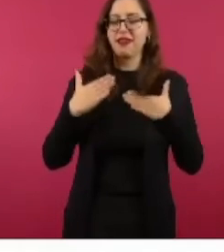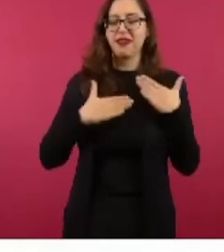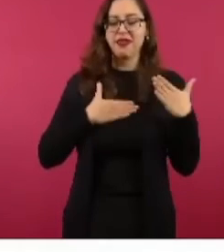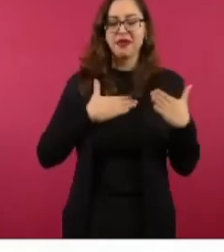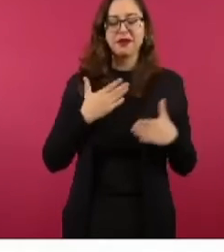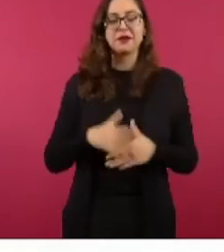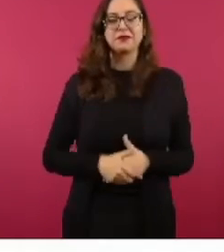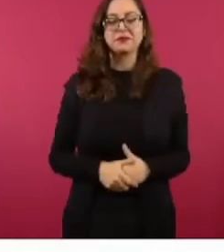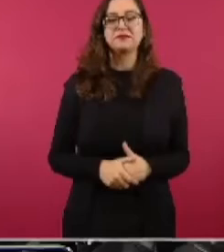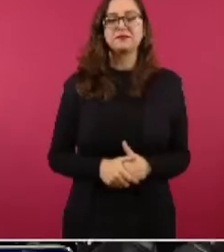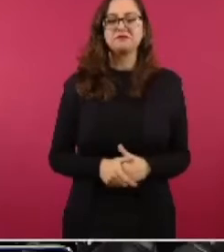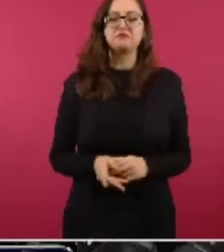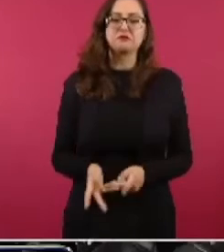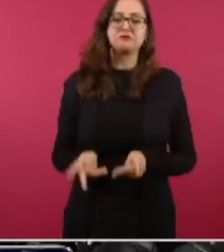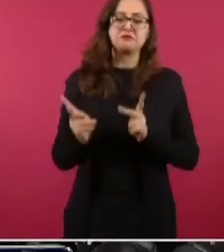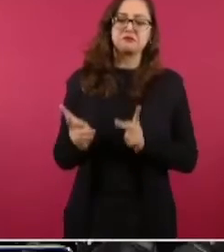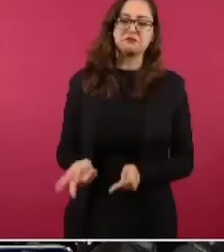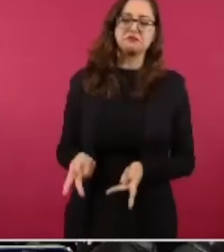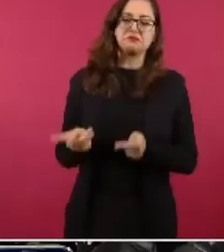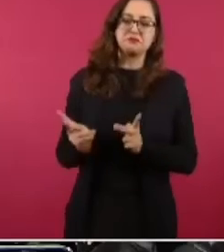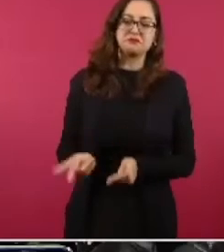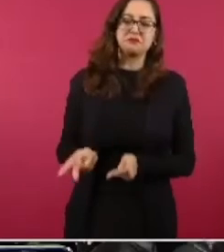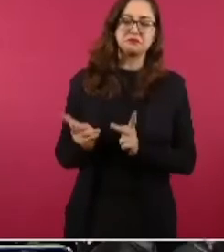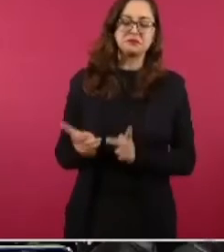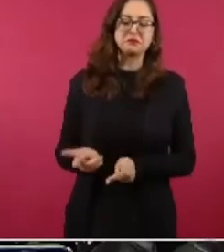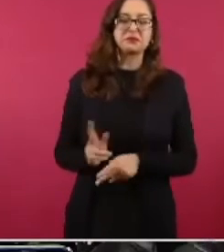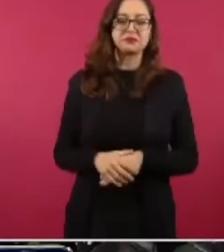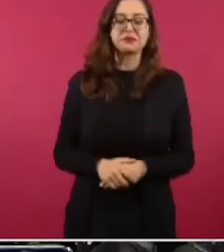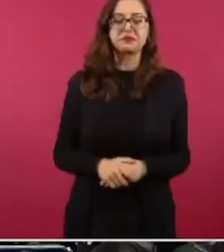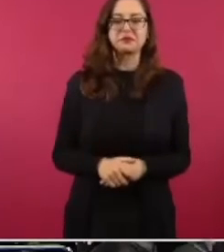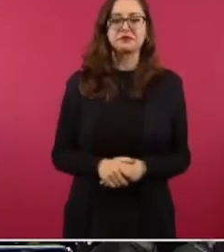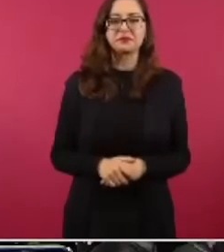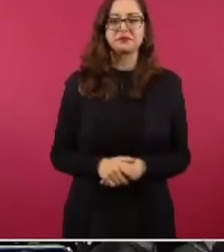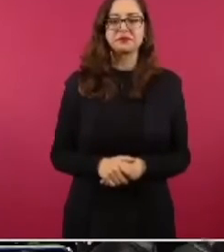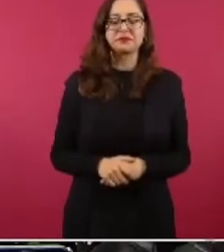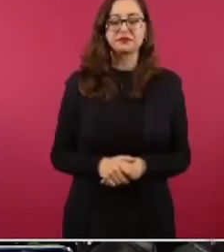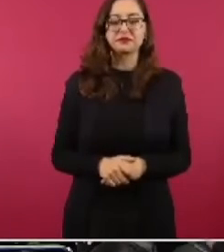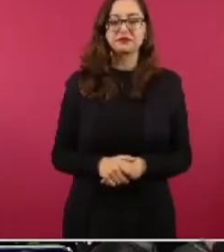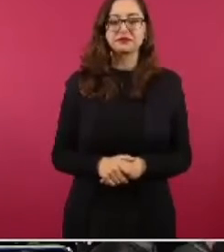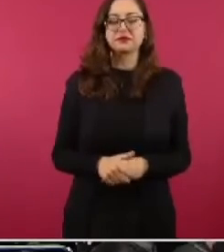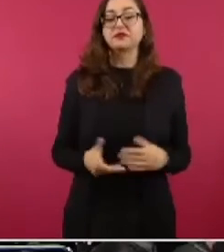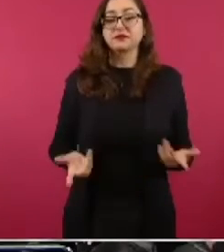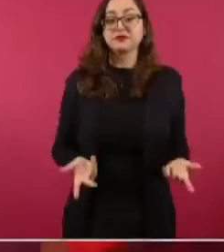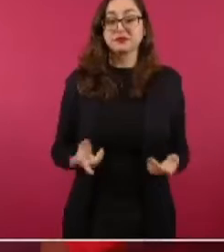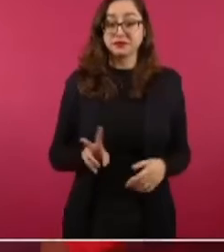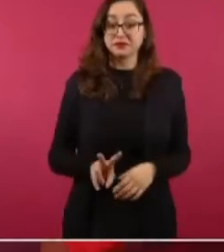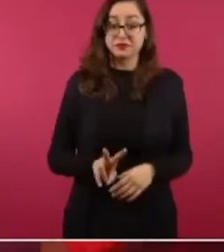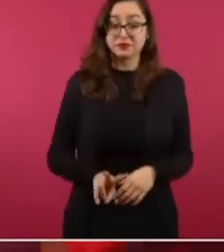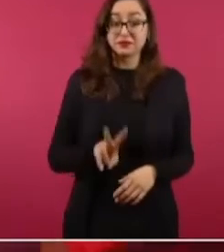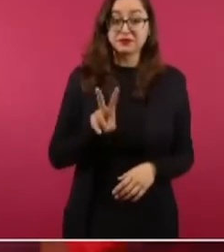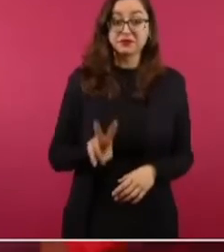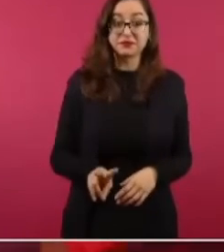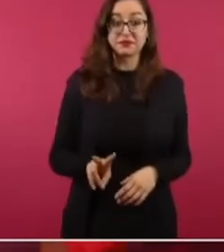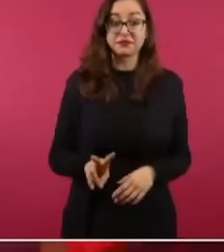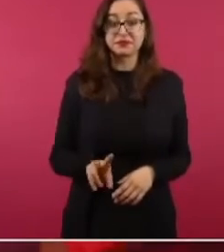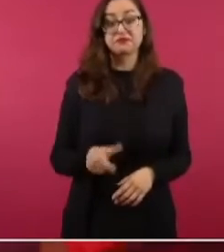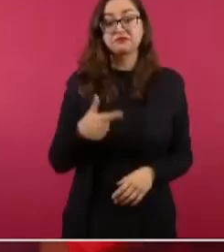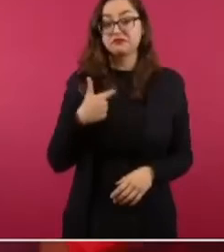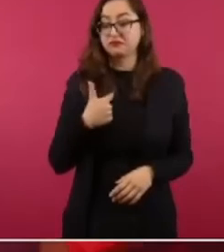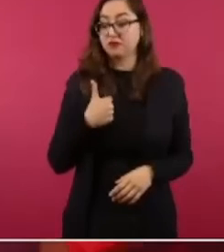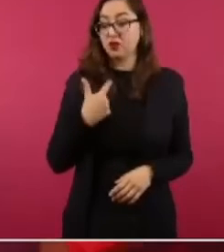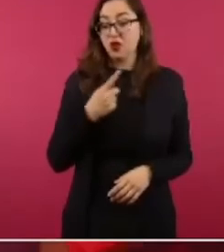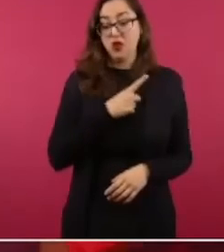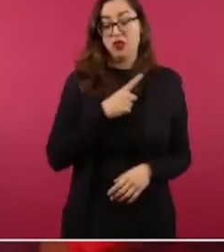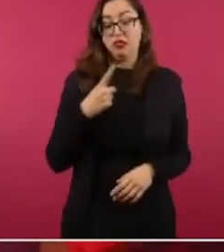Estoy platicando. Y eso que pongo es cierto. Si no fuera porque tengo que ir a la montaña